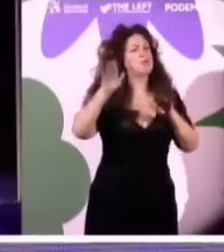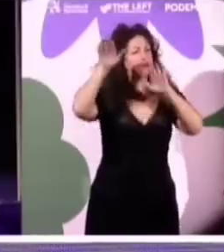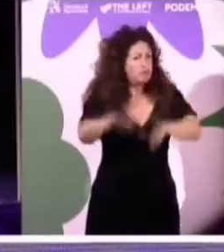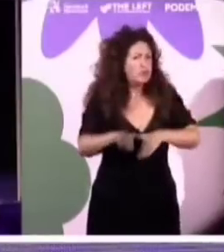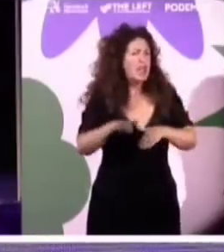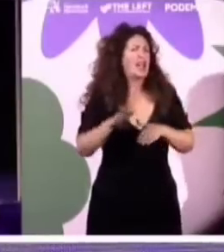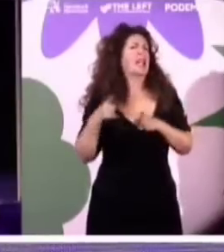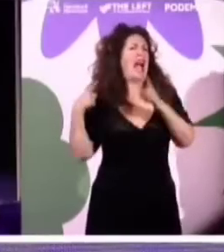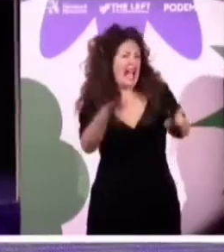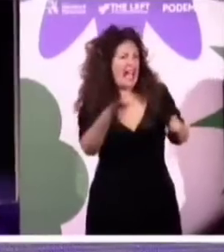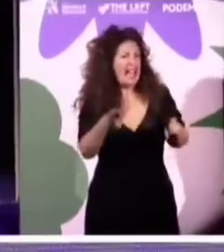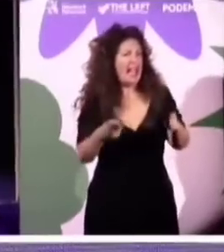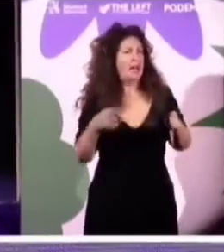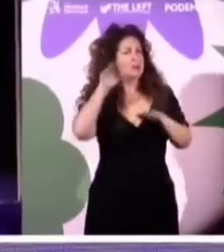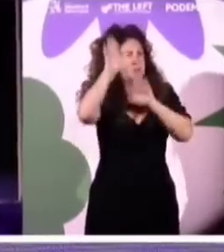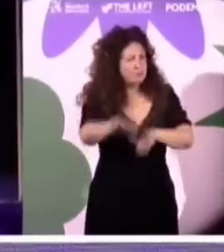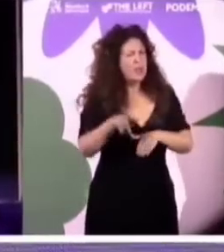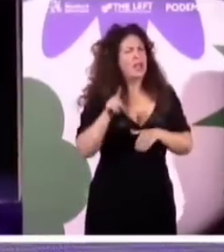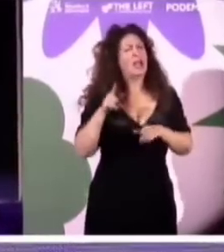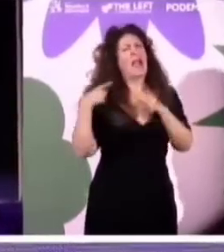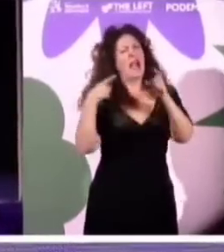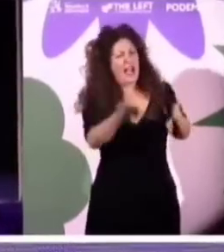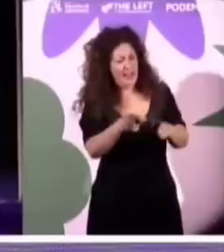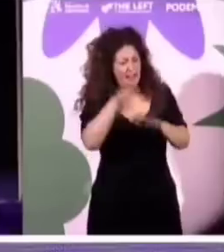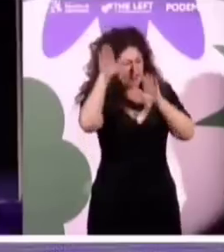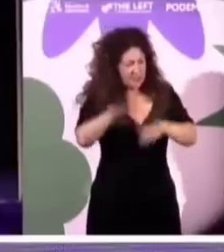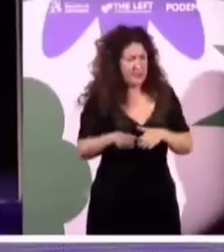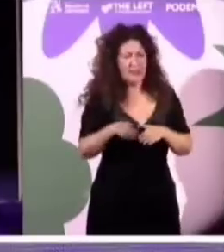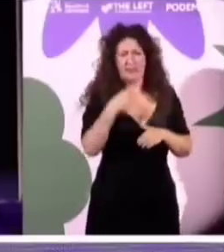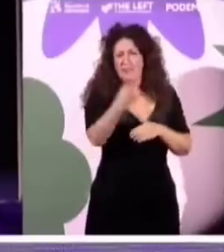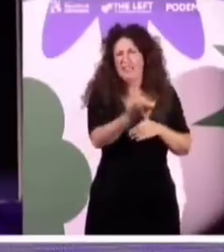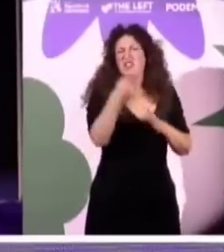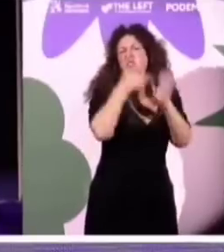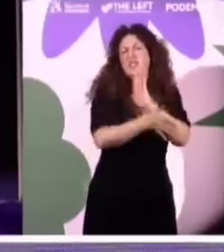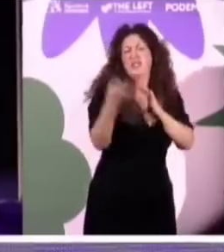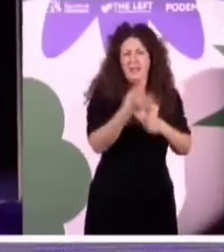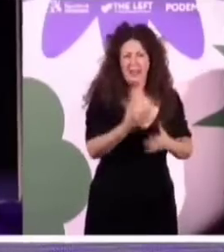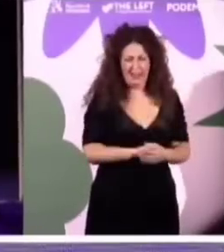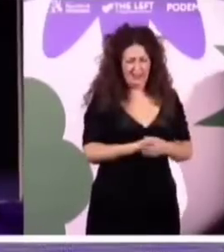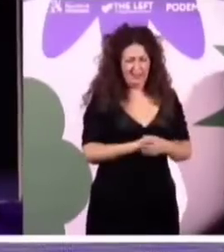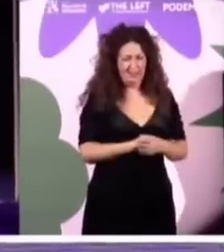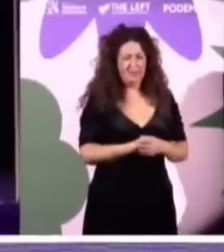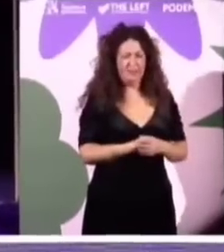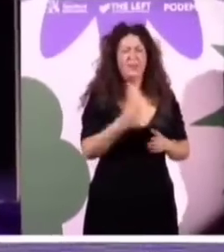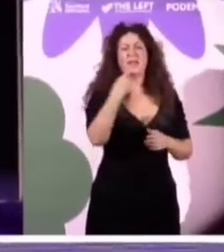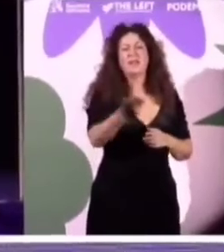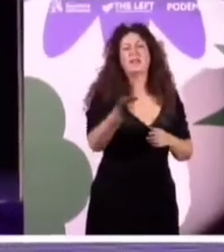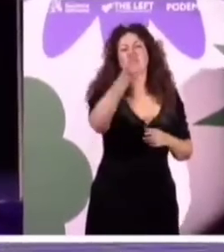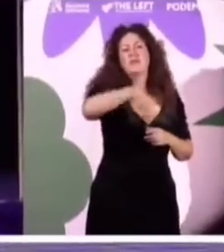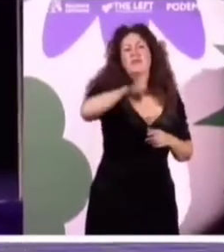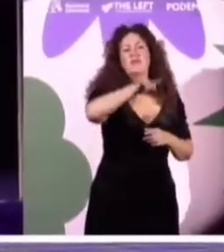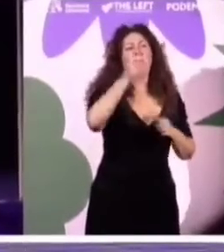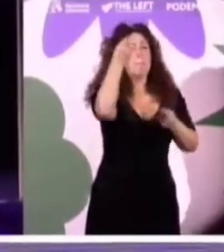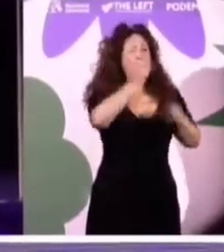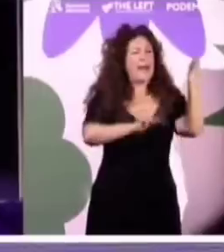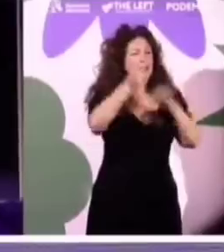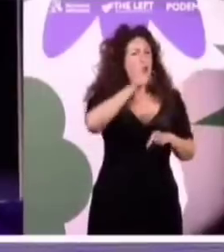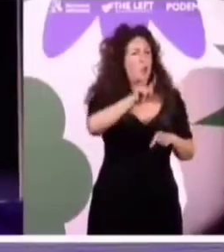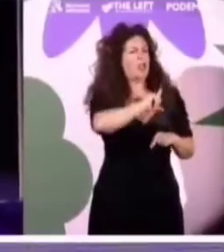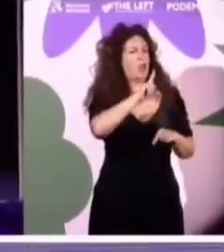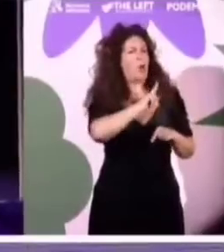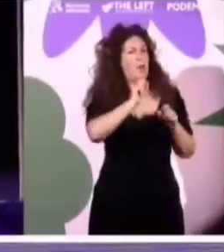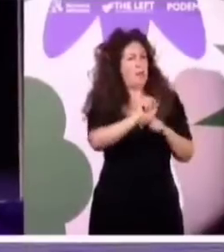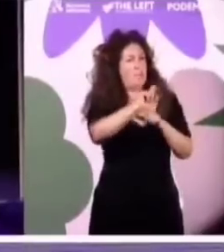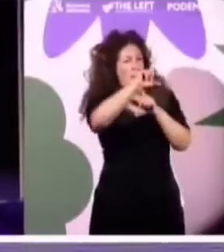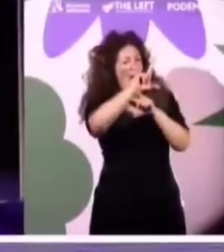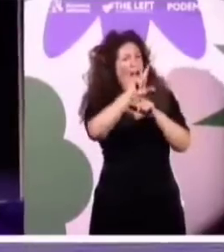los créditos de guerra y votar los créditos de guerra. Eso es lo que significa aumentar los presupuestos militares y defender